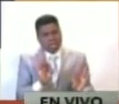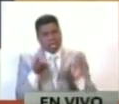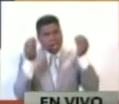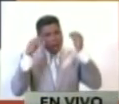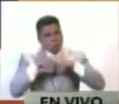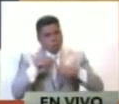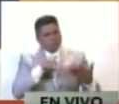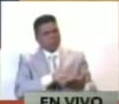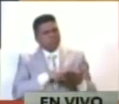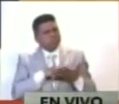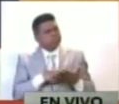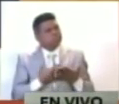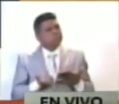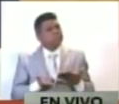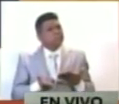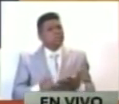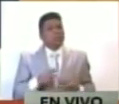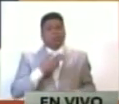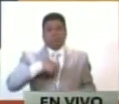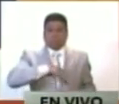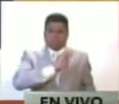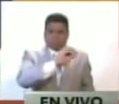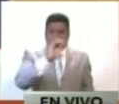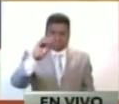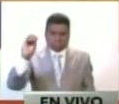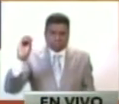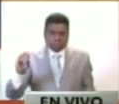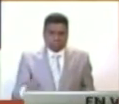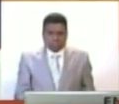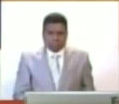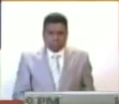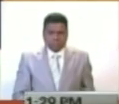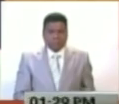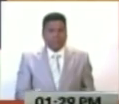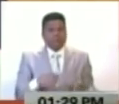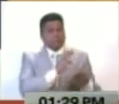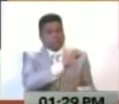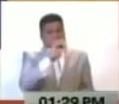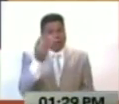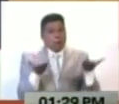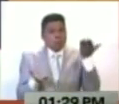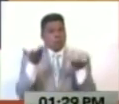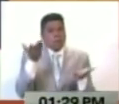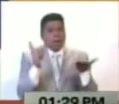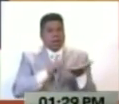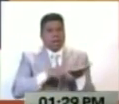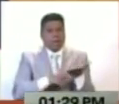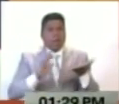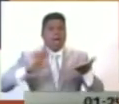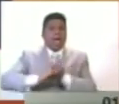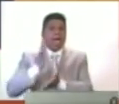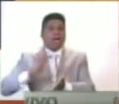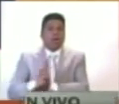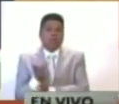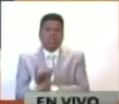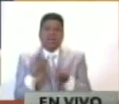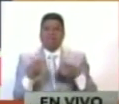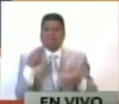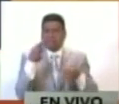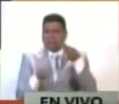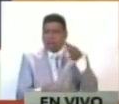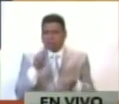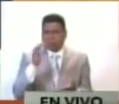diálogo. Nosotros hemos llamado a un debate público, hagamos una comparación, porque la excusa antijurídica que se está